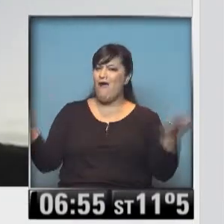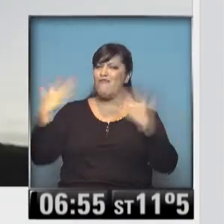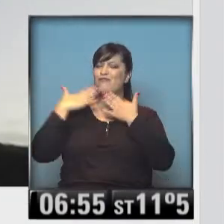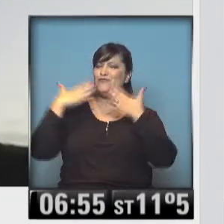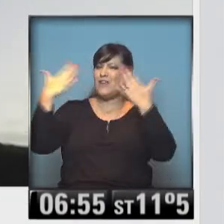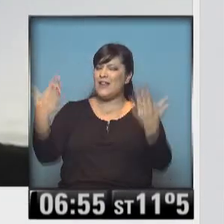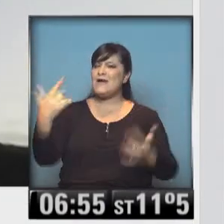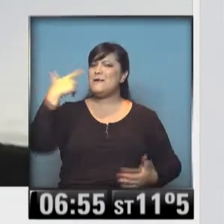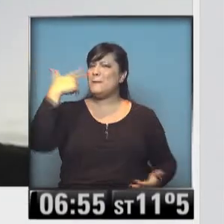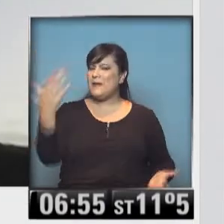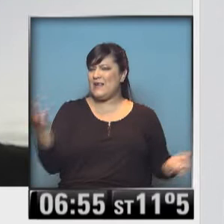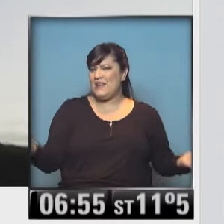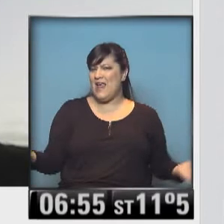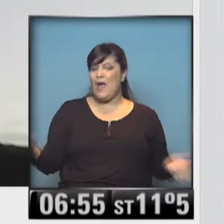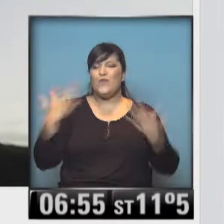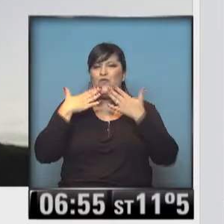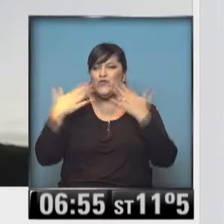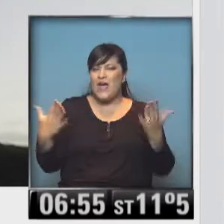es. Muchísimas gracias.